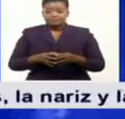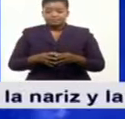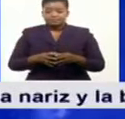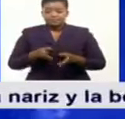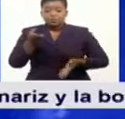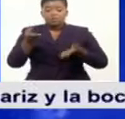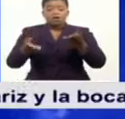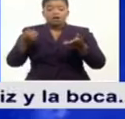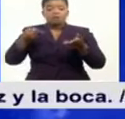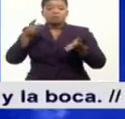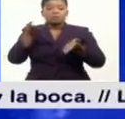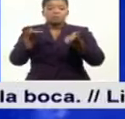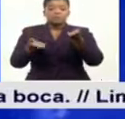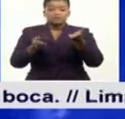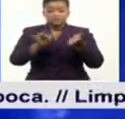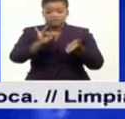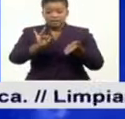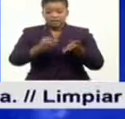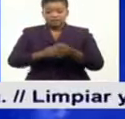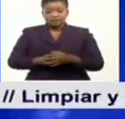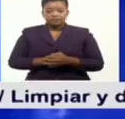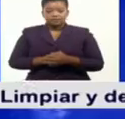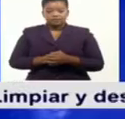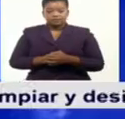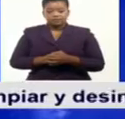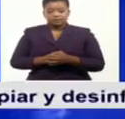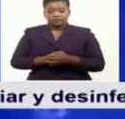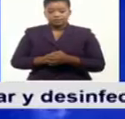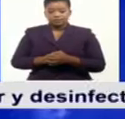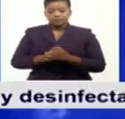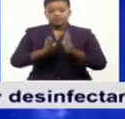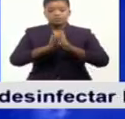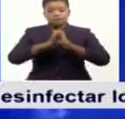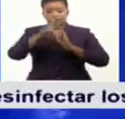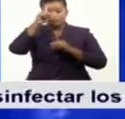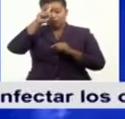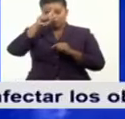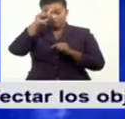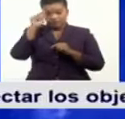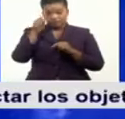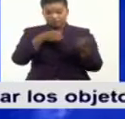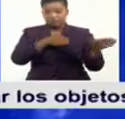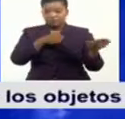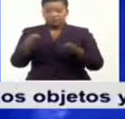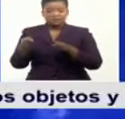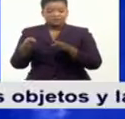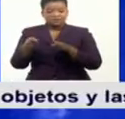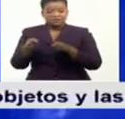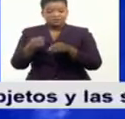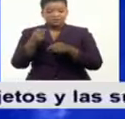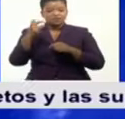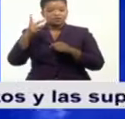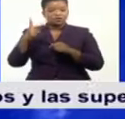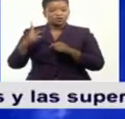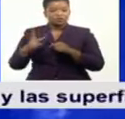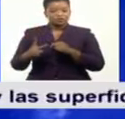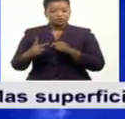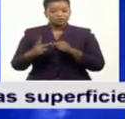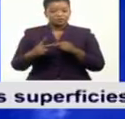anterior. Santo Domingo y Placetas con 2 cada uno. Santa Clara, Encrucijada,